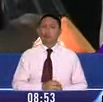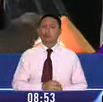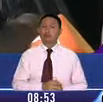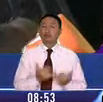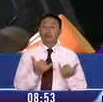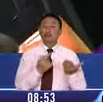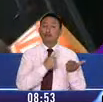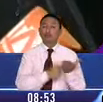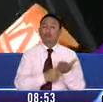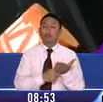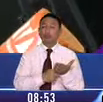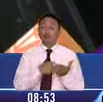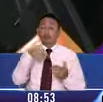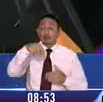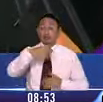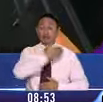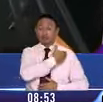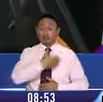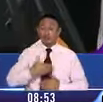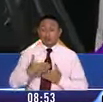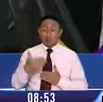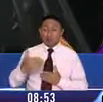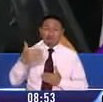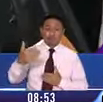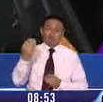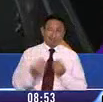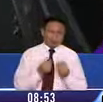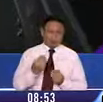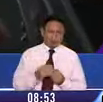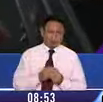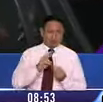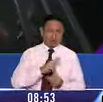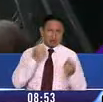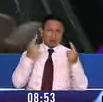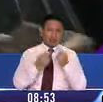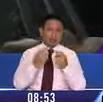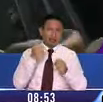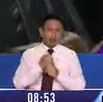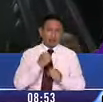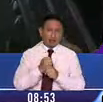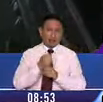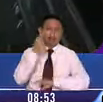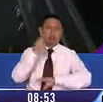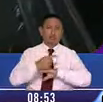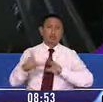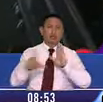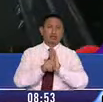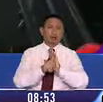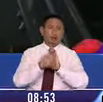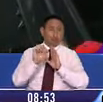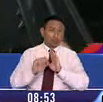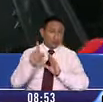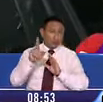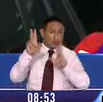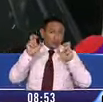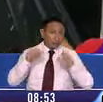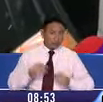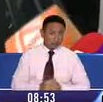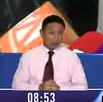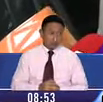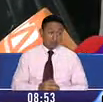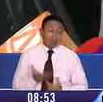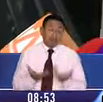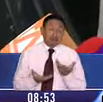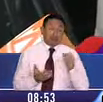va a analizar aquí en la presidencia lo que viene en los próximos días. Reforma laboral, decreto ley, ¿puede ser uno de los temas? Sí, señor, puede